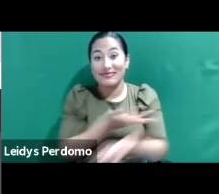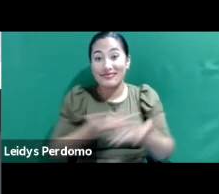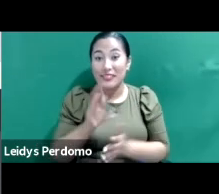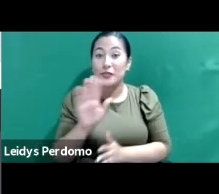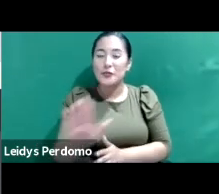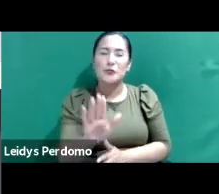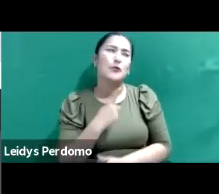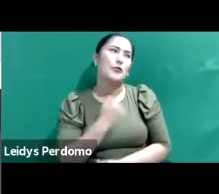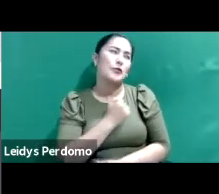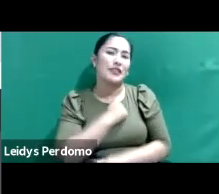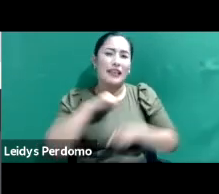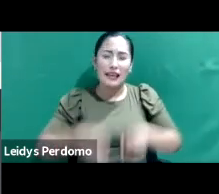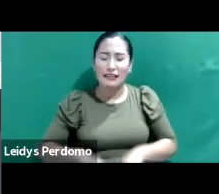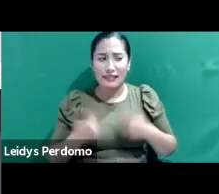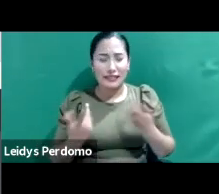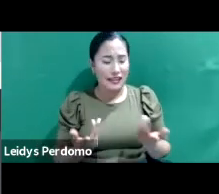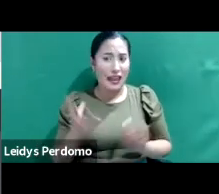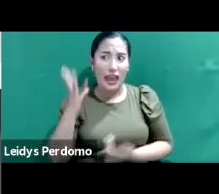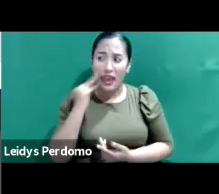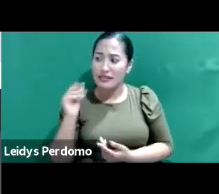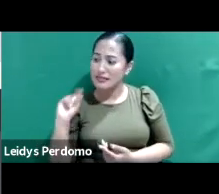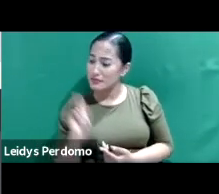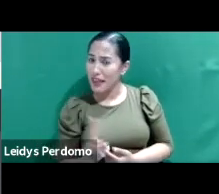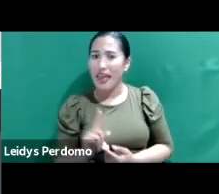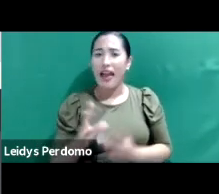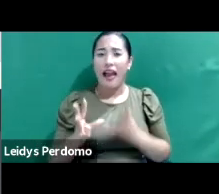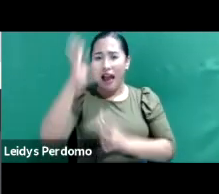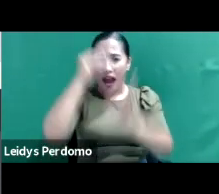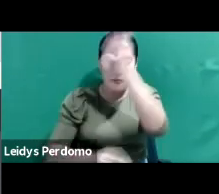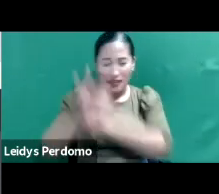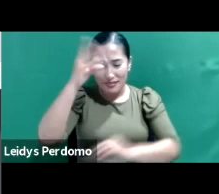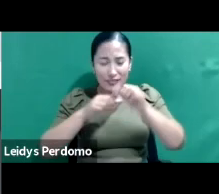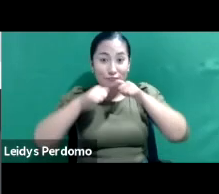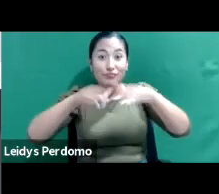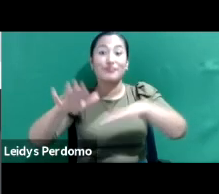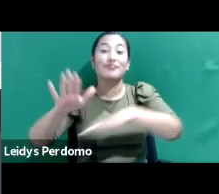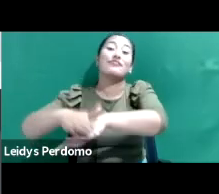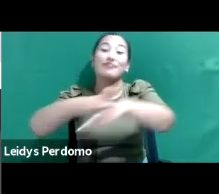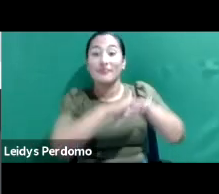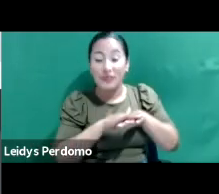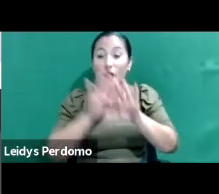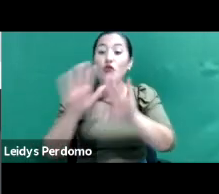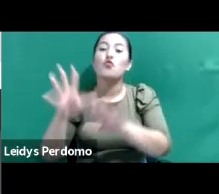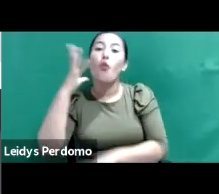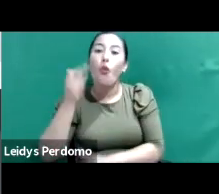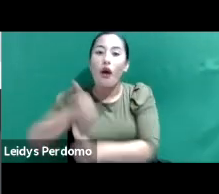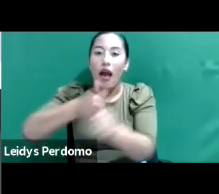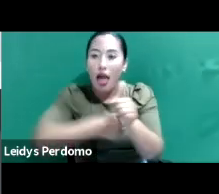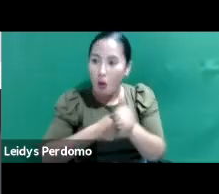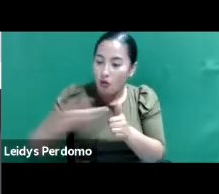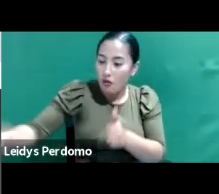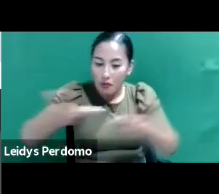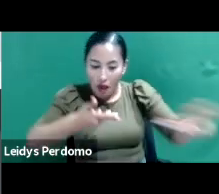acá podemos multiplicar todo lo que en algún momento hemos llegado a aprender. Gracias también por compartir sus experiencias, son muy valiosas también